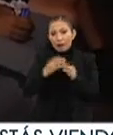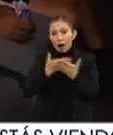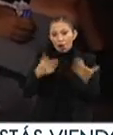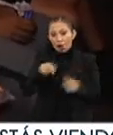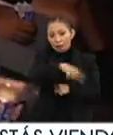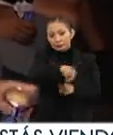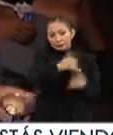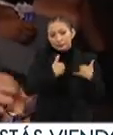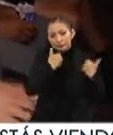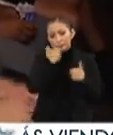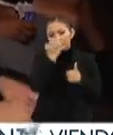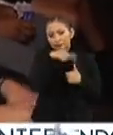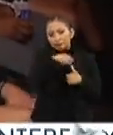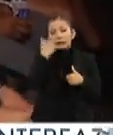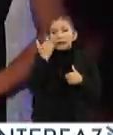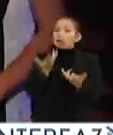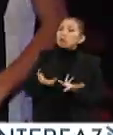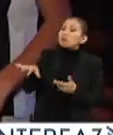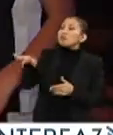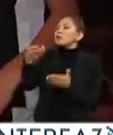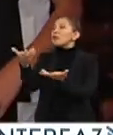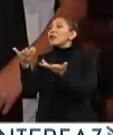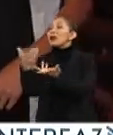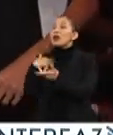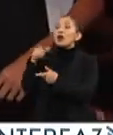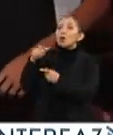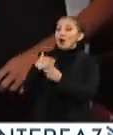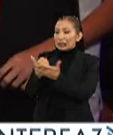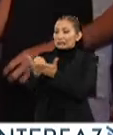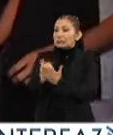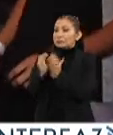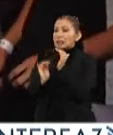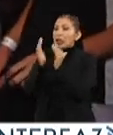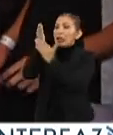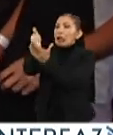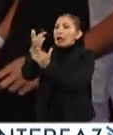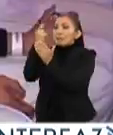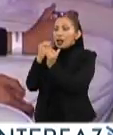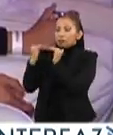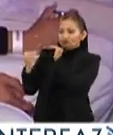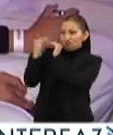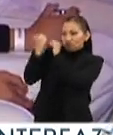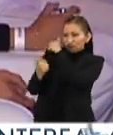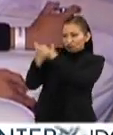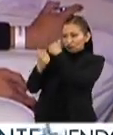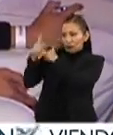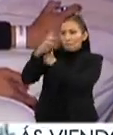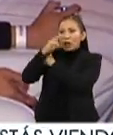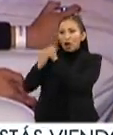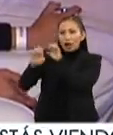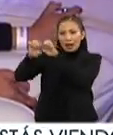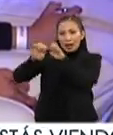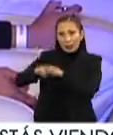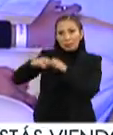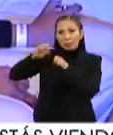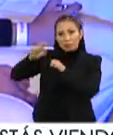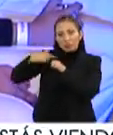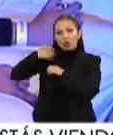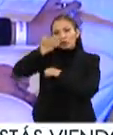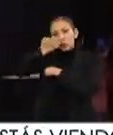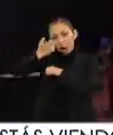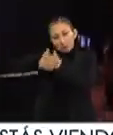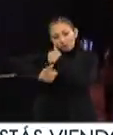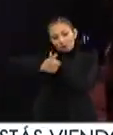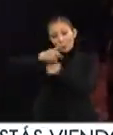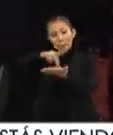que hoy en día los jóvenes de las escuelas lo que están buscando precisamente son este tipo de plataformas en donde puedan medirse con los mejores equipos del resto de las